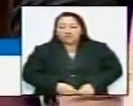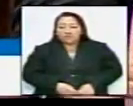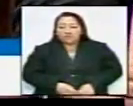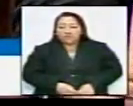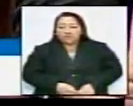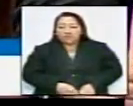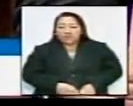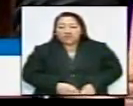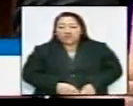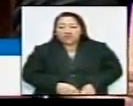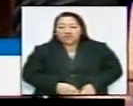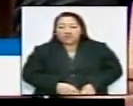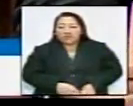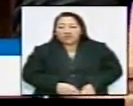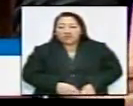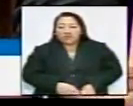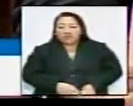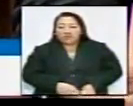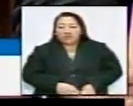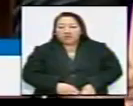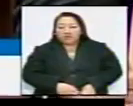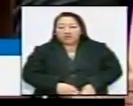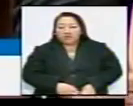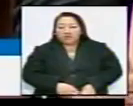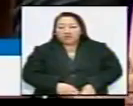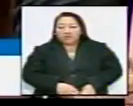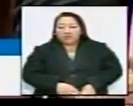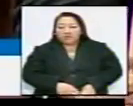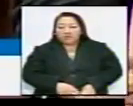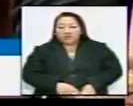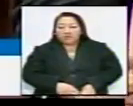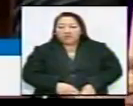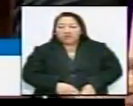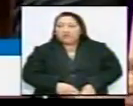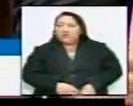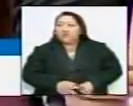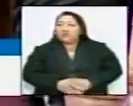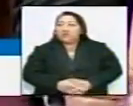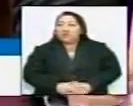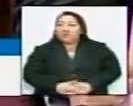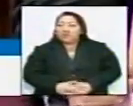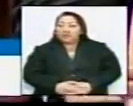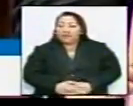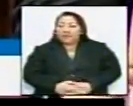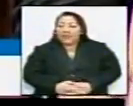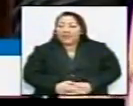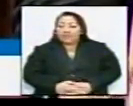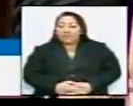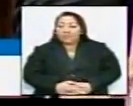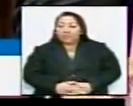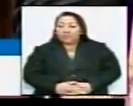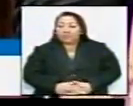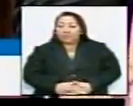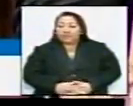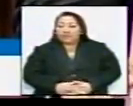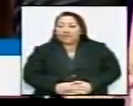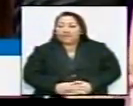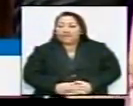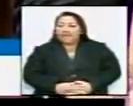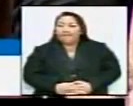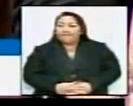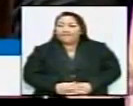¿Alguien más, por favor? Eran las tres, ¿no? Ya, de acuerdo, congresista Meléndez. Sí, presidente, yo le había